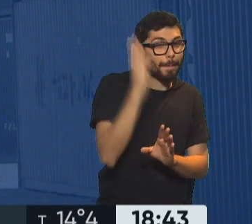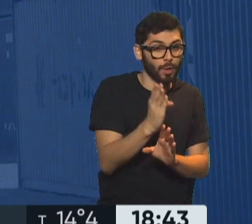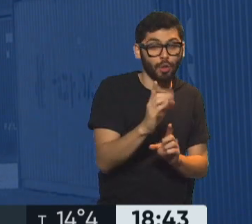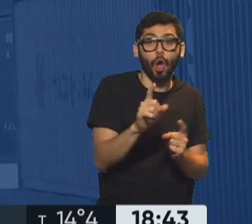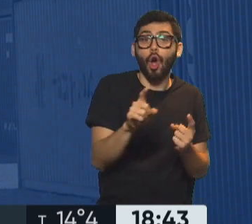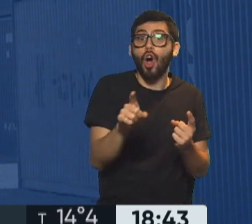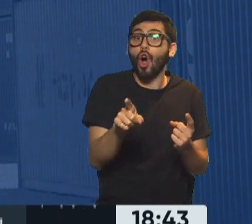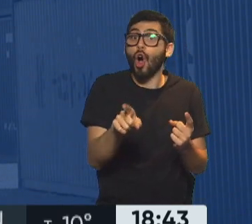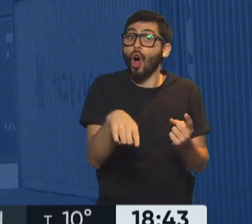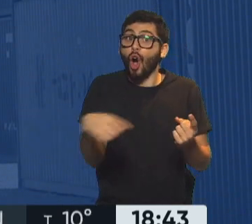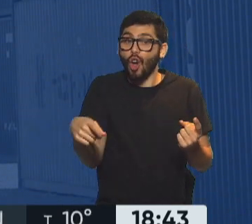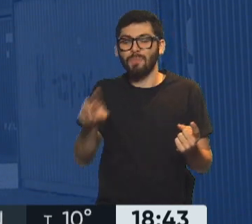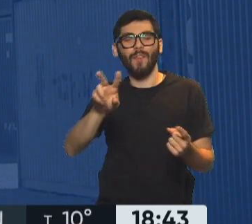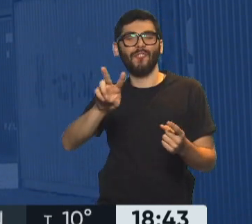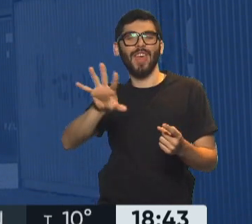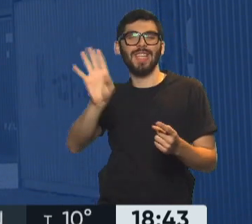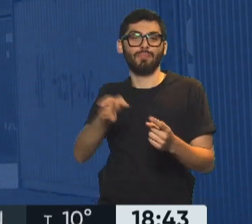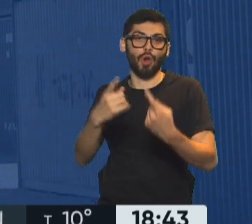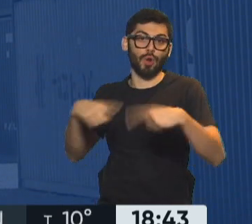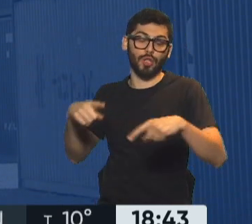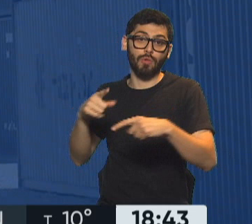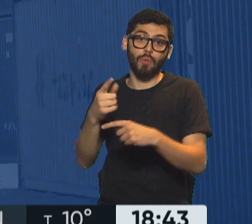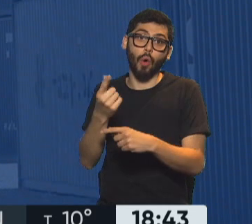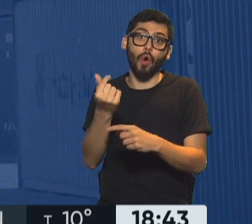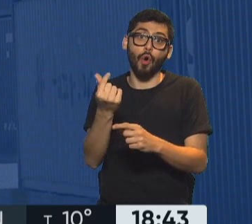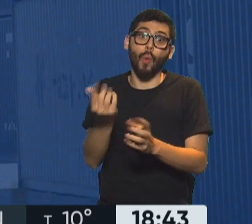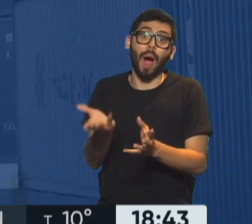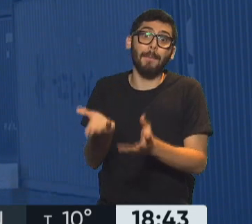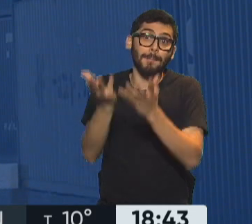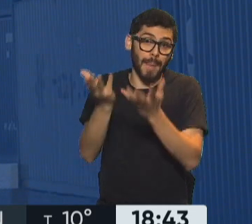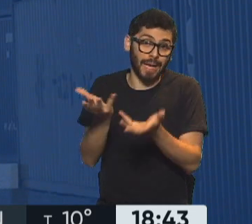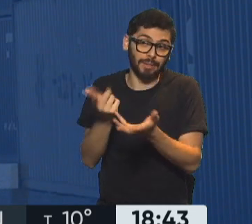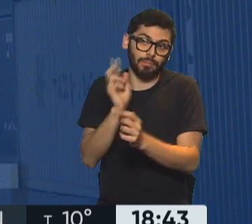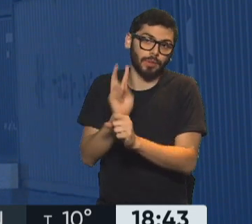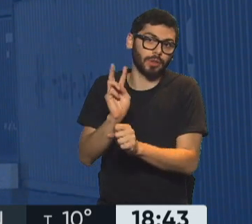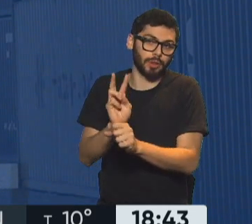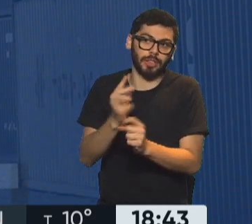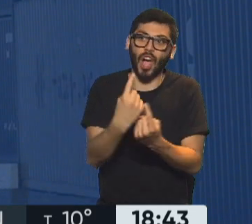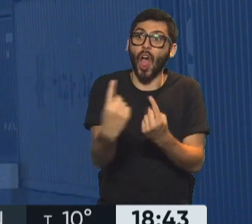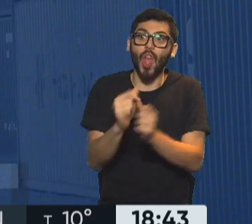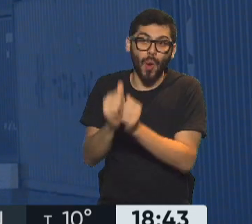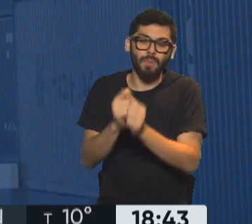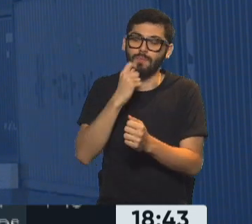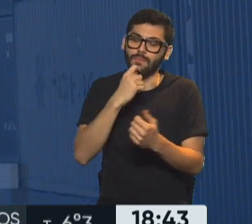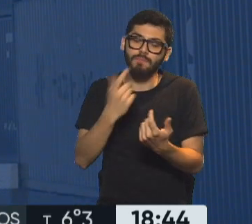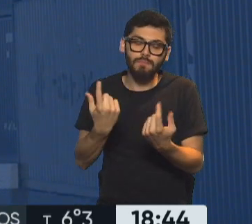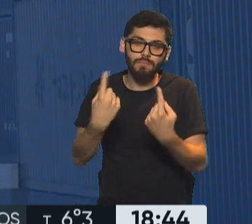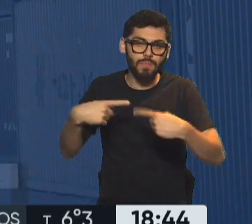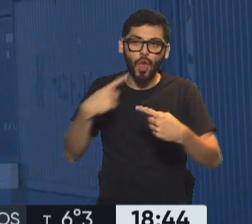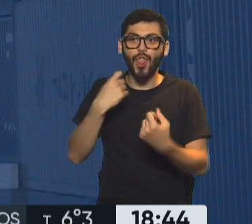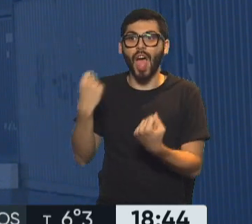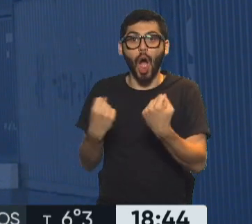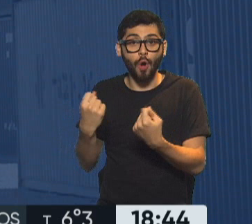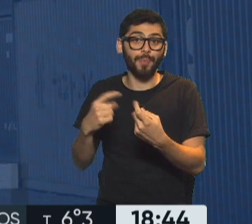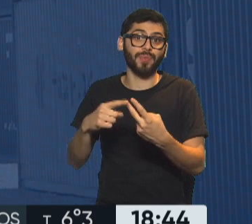de mayor valor agregado, que hay que cuidar más, si se quiere, que hay que cuidar más la producción nacional, como puede ser, por ejemplo, productos del sector